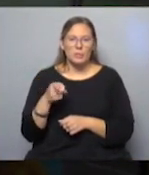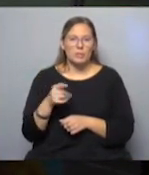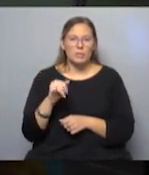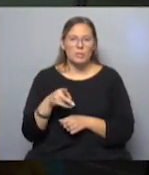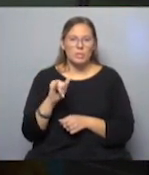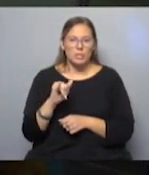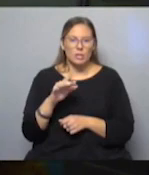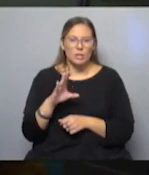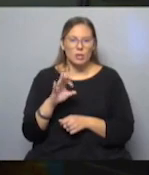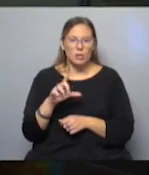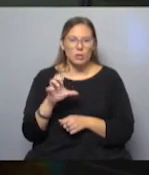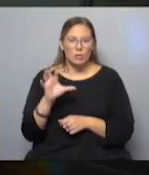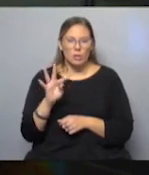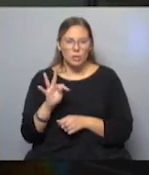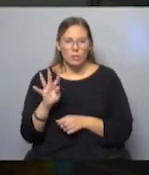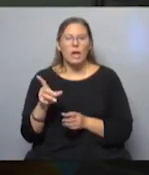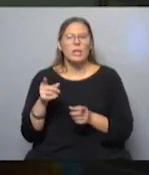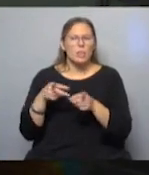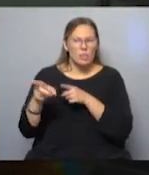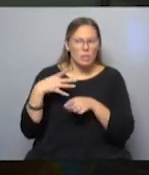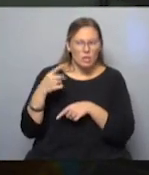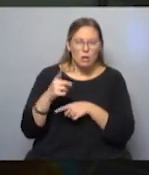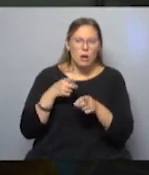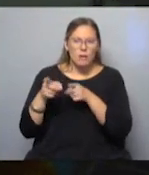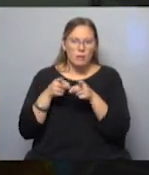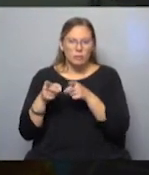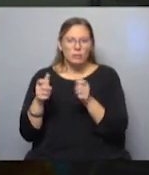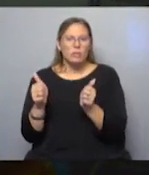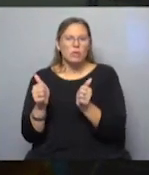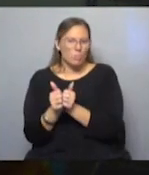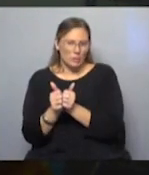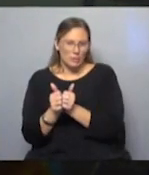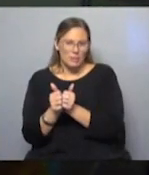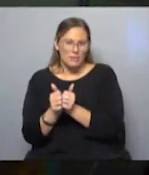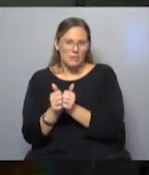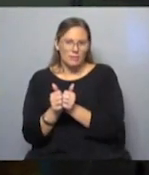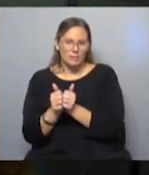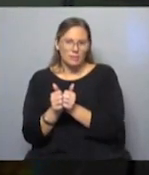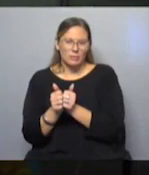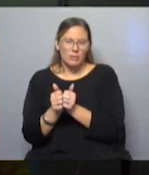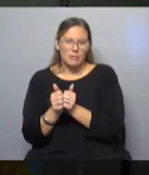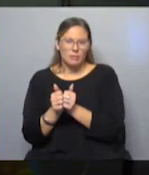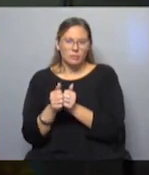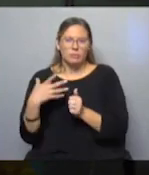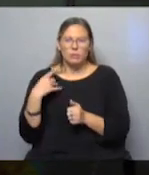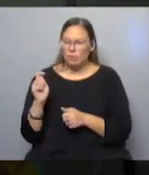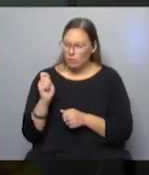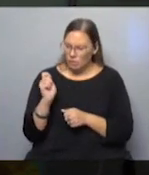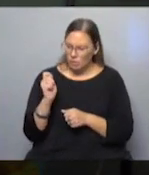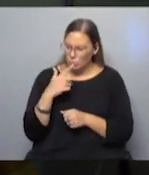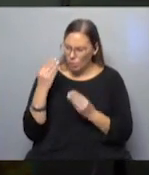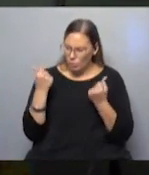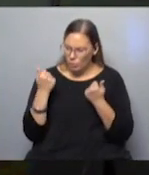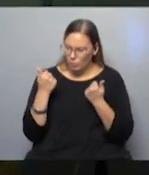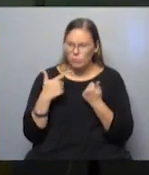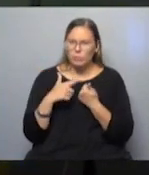colette ahí te dirigió fue compañero no hay fue compañera me dirigió como coros y dirigió